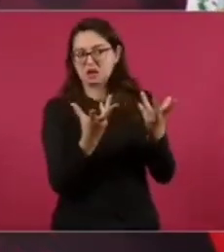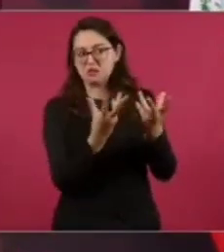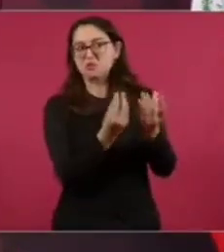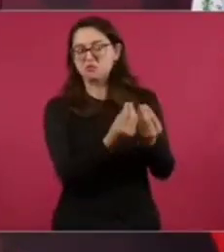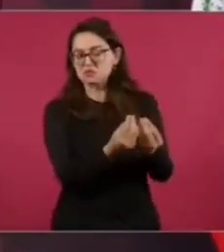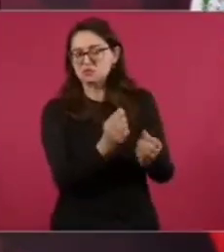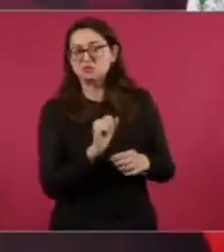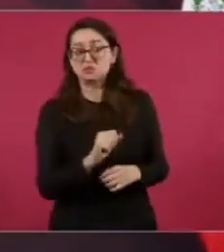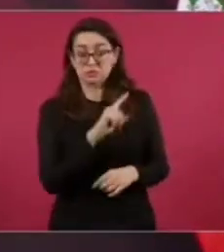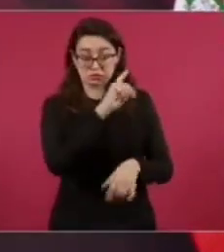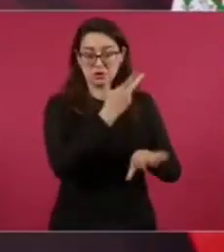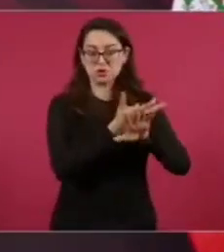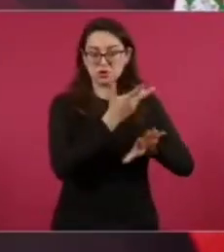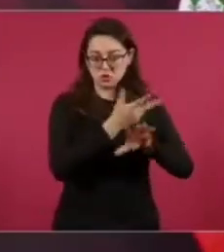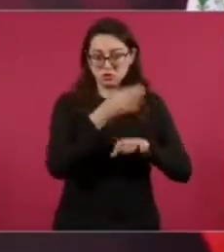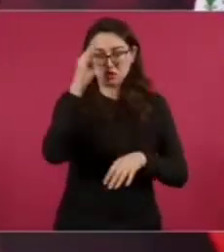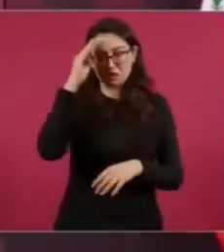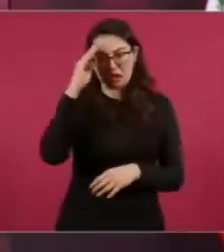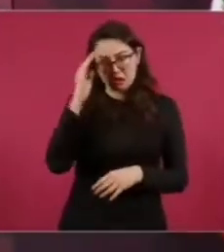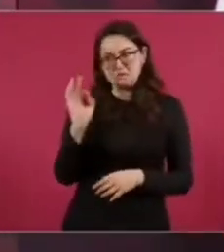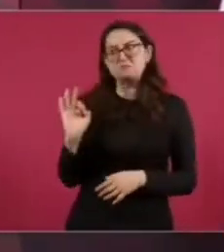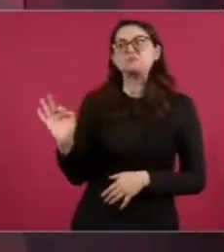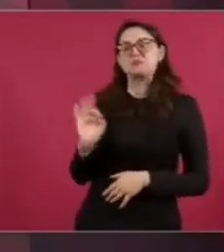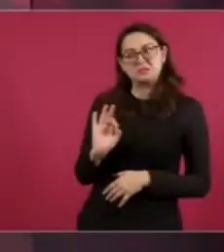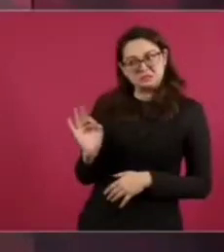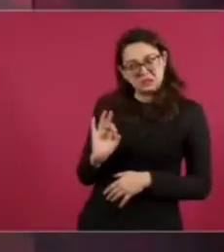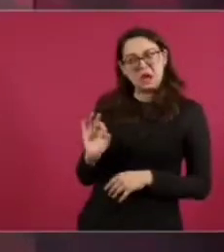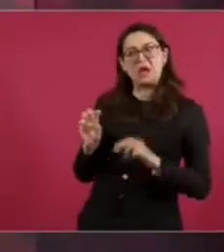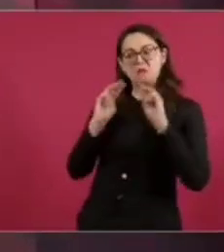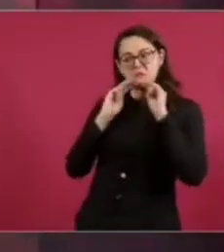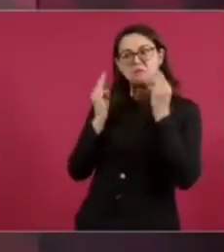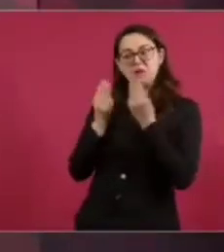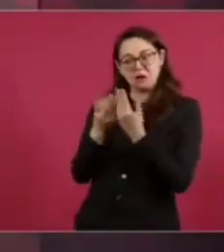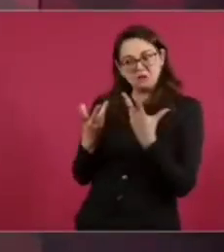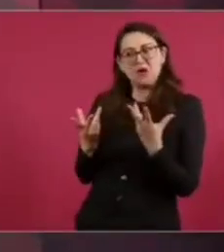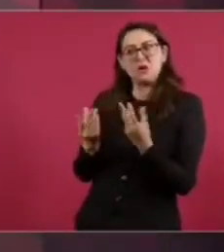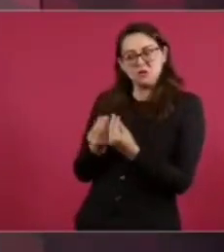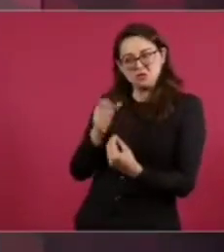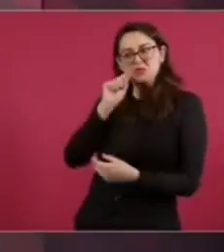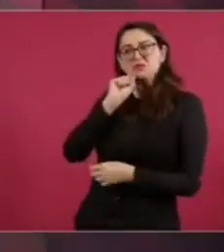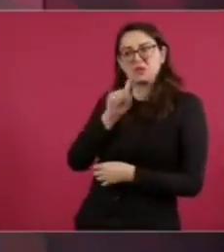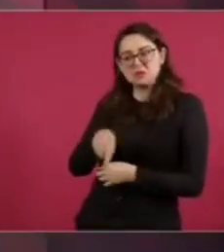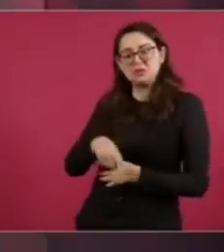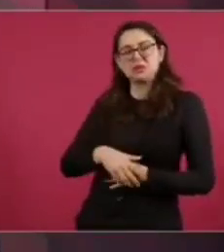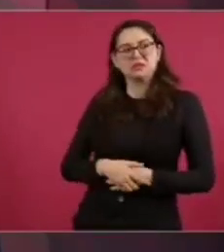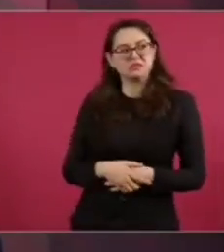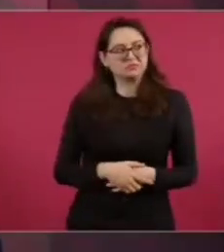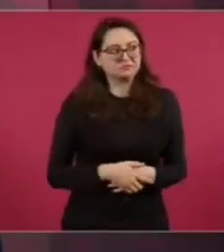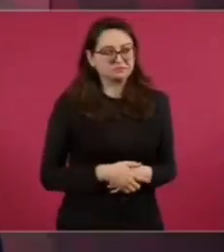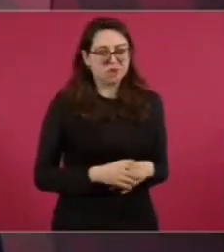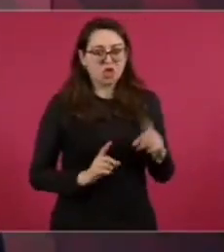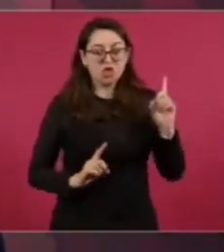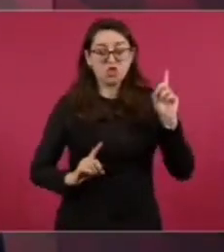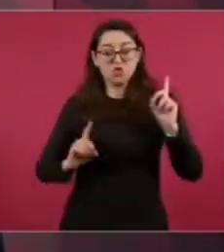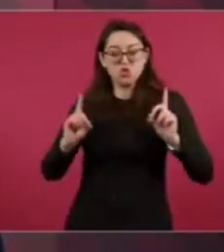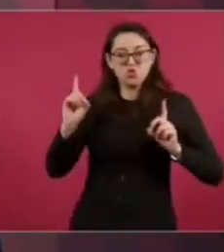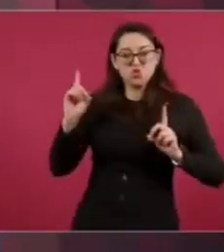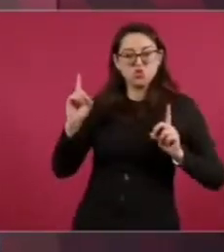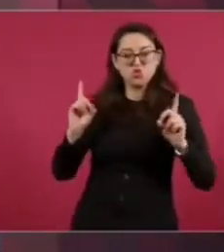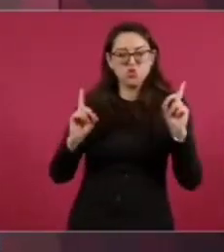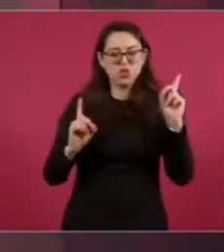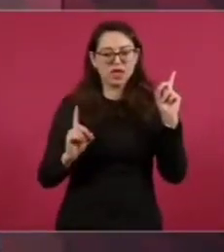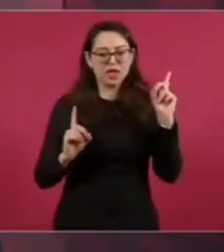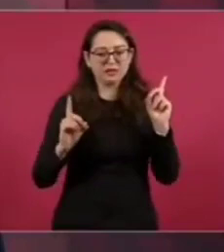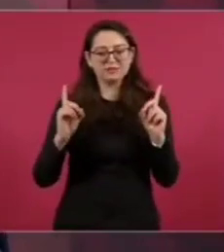Porque nosotros lo que sostuvimos después de analizar el expediente es que habían